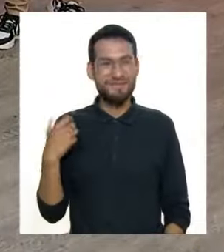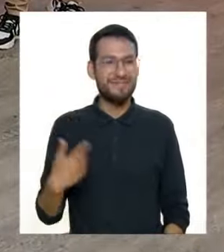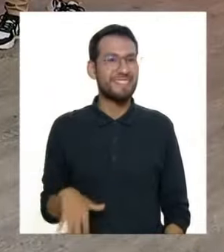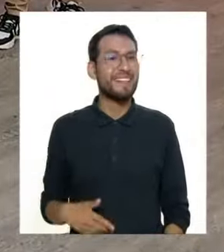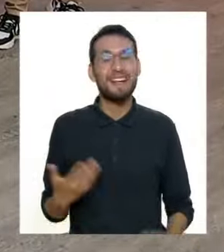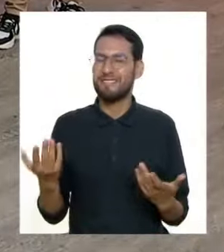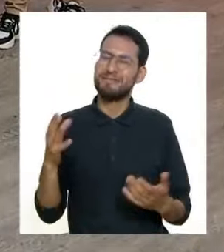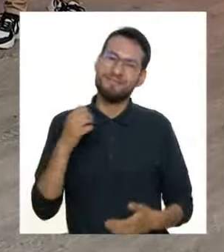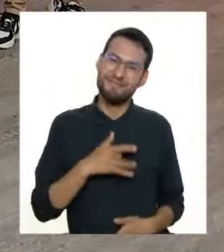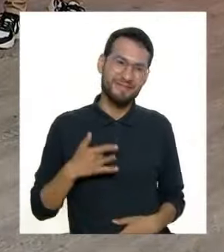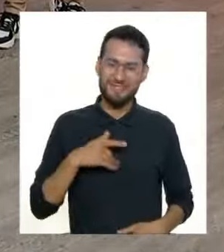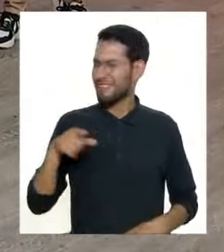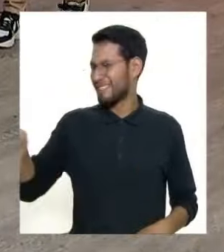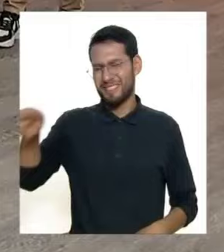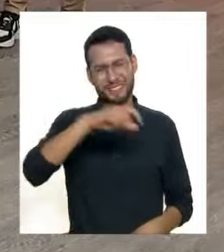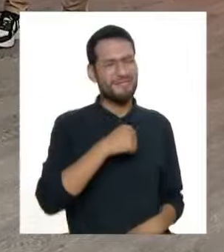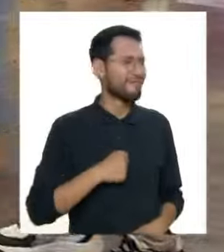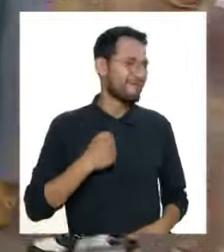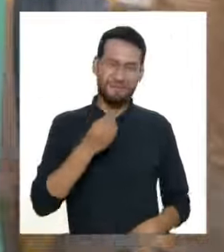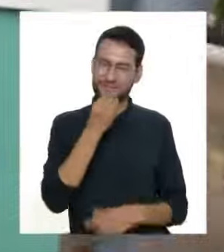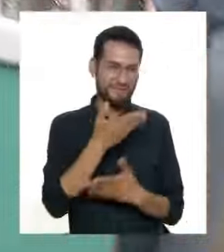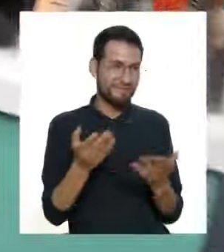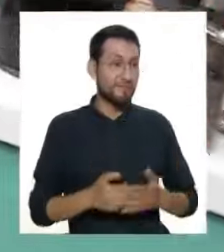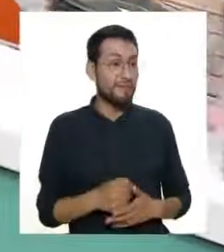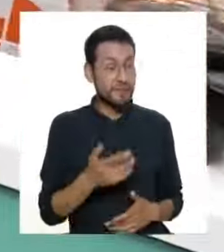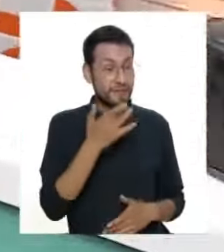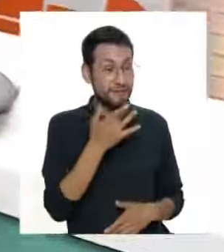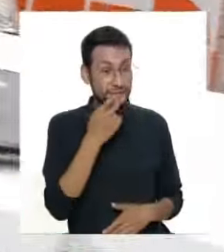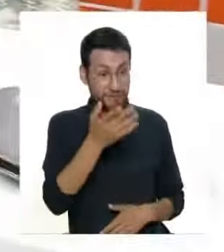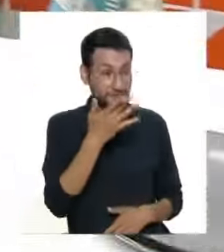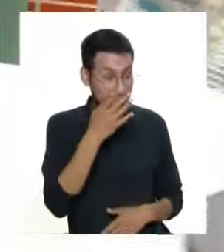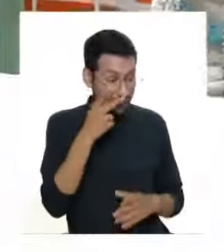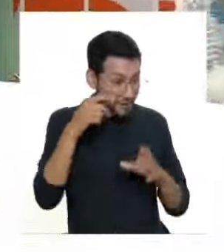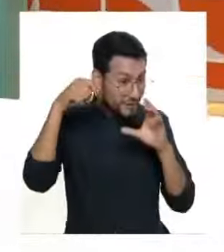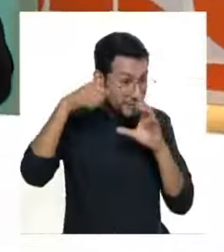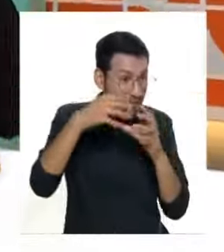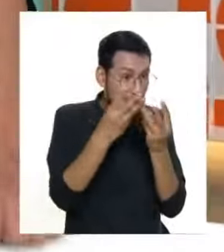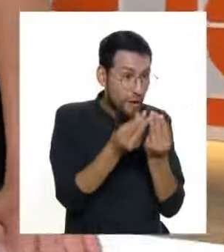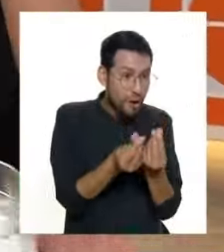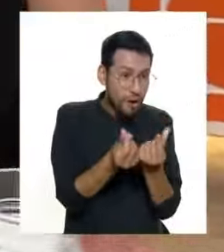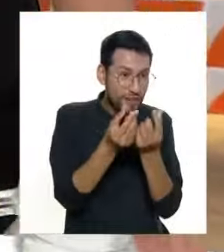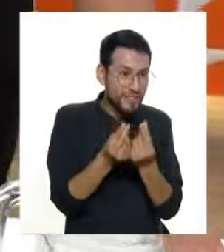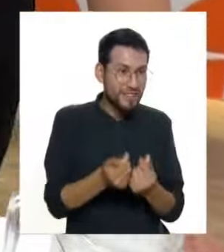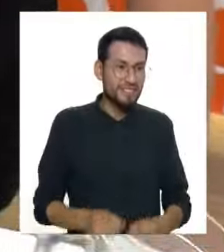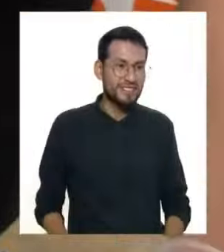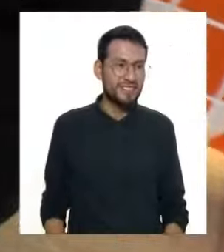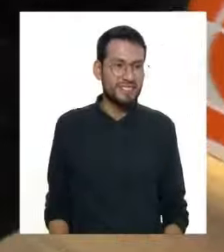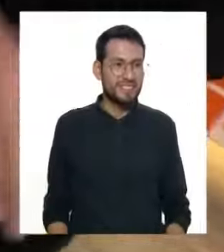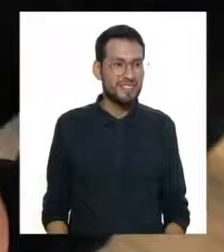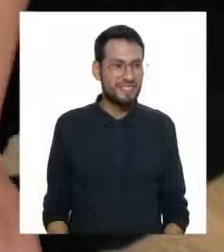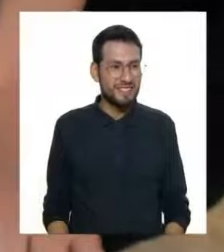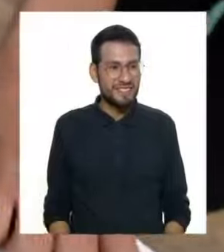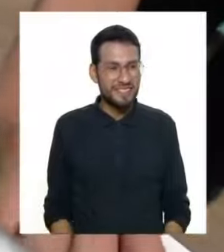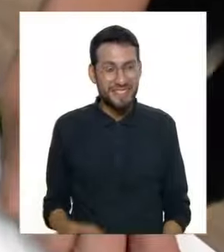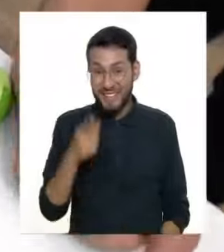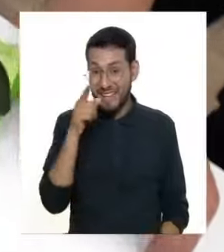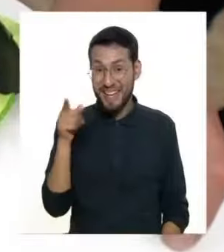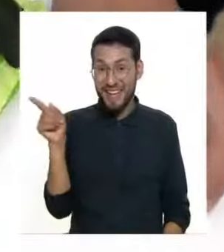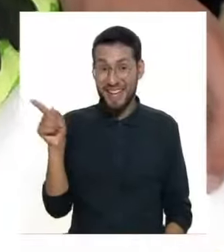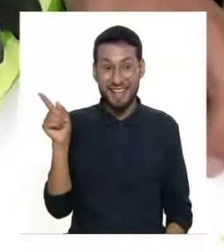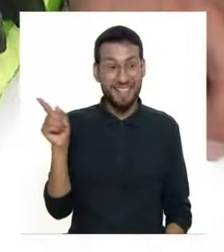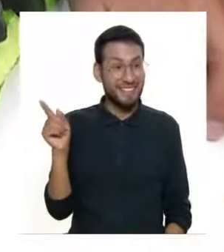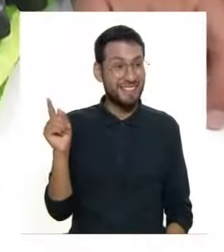realmente que no pueda comer nadie. Mira, mira este juguito. Mira ahí este va, juguito. Ahí va la cámara. Seco, por eso se llama seco. Espectacular. ¿Ah? Dios mira mío.